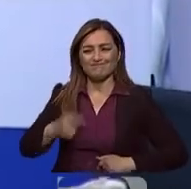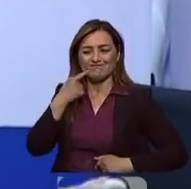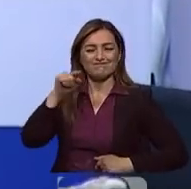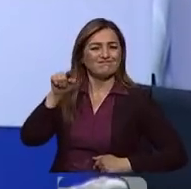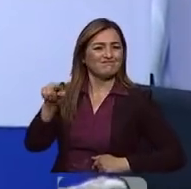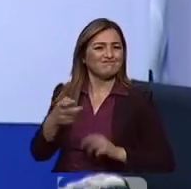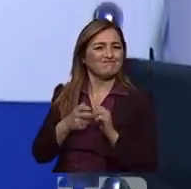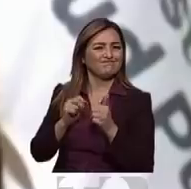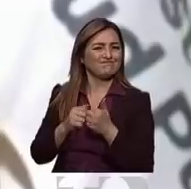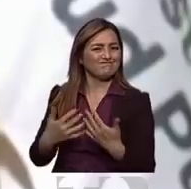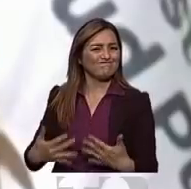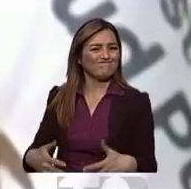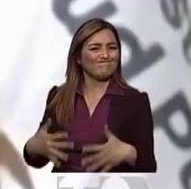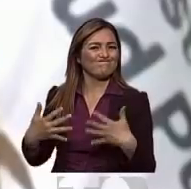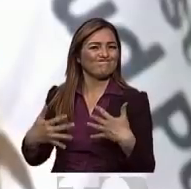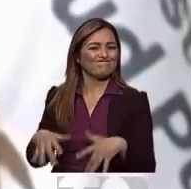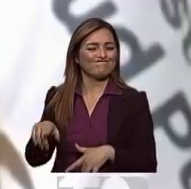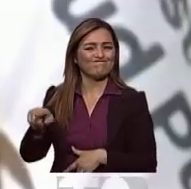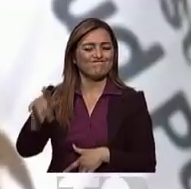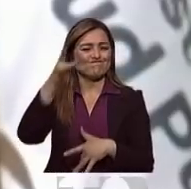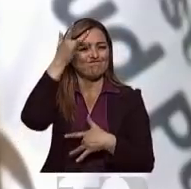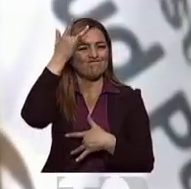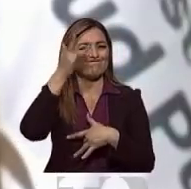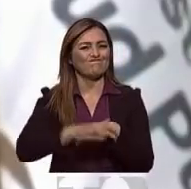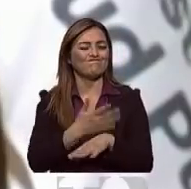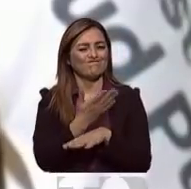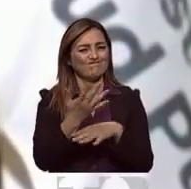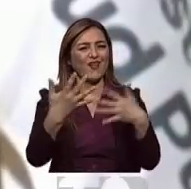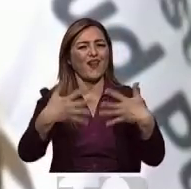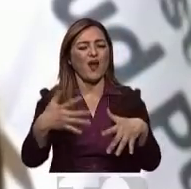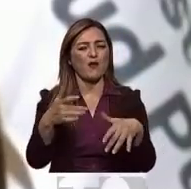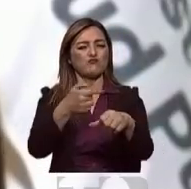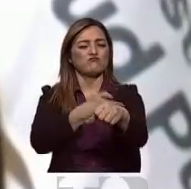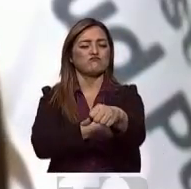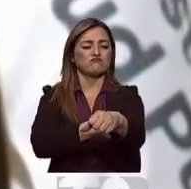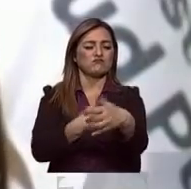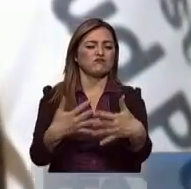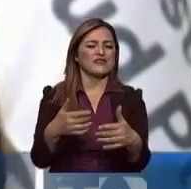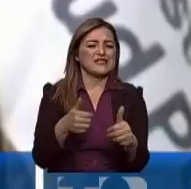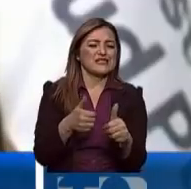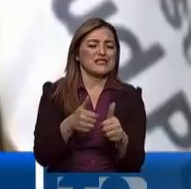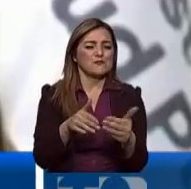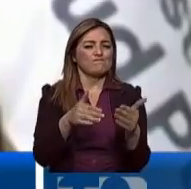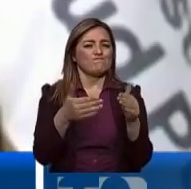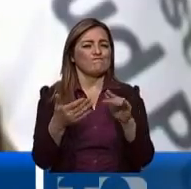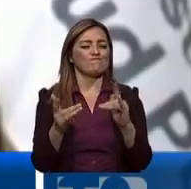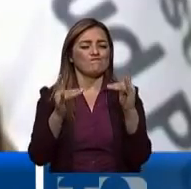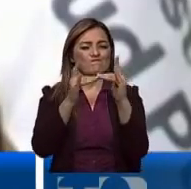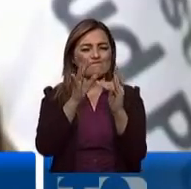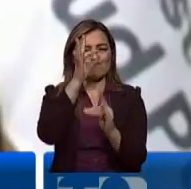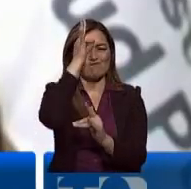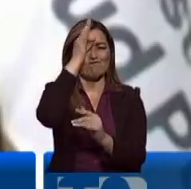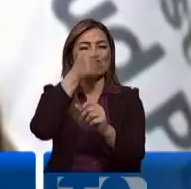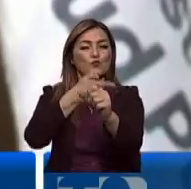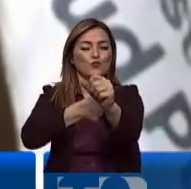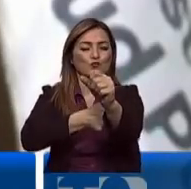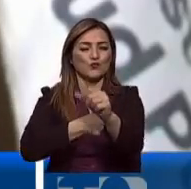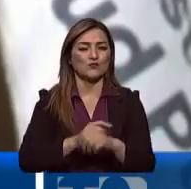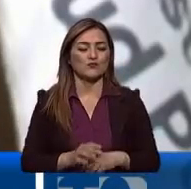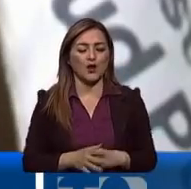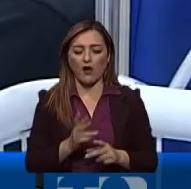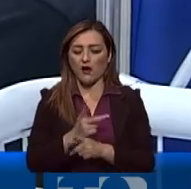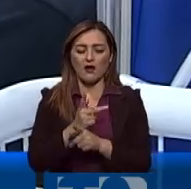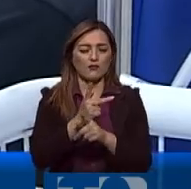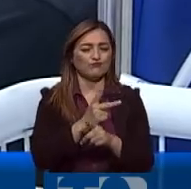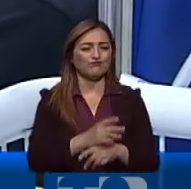la que más problemas genera es la variante que causan los casos más graves las ocupaciones en hospitalización y cuidados